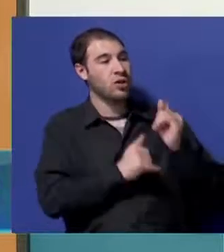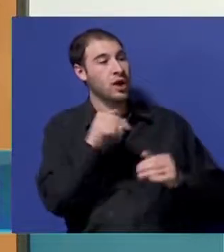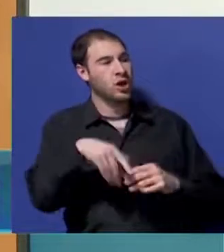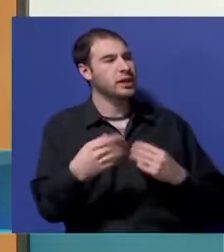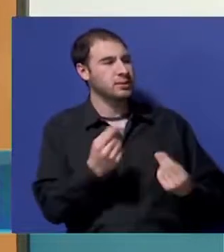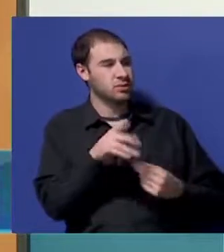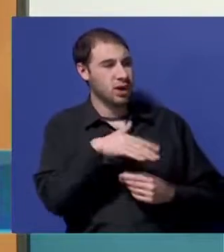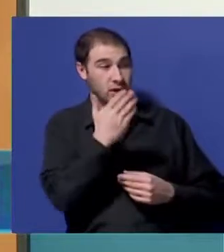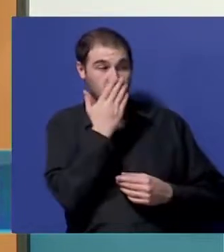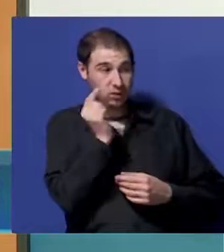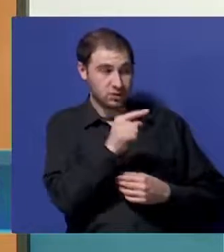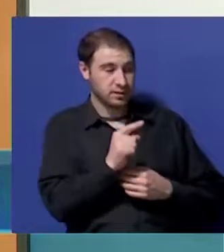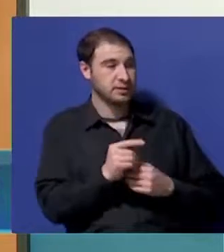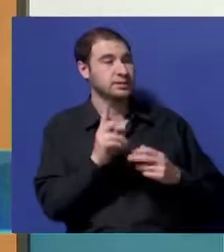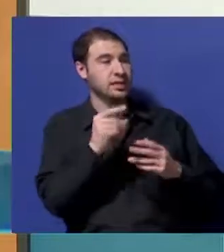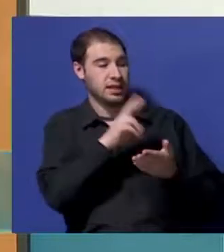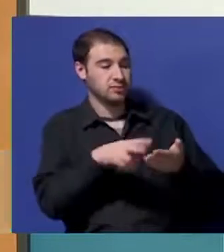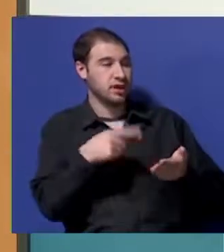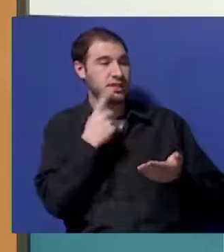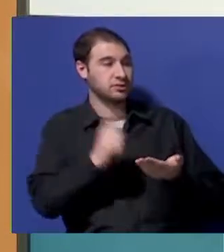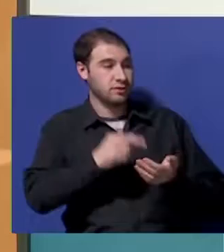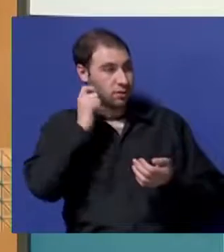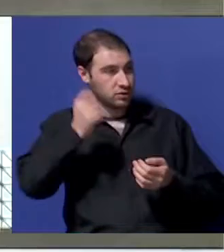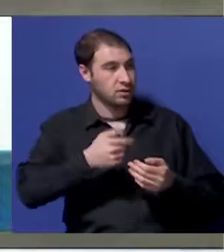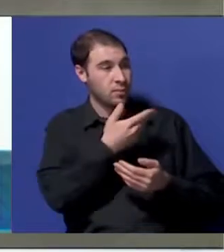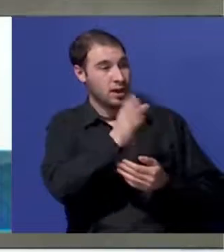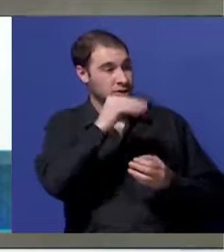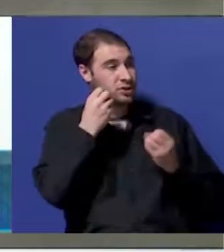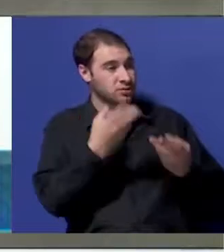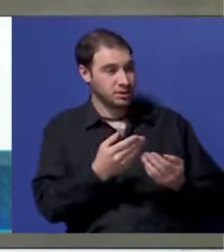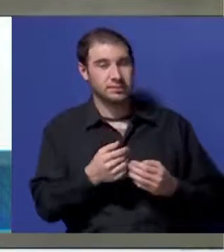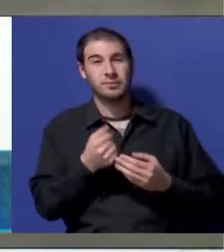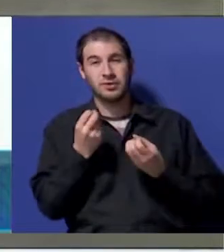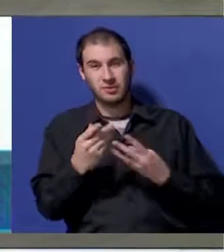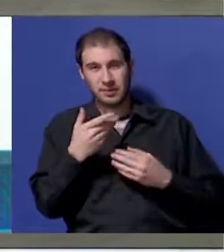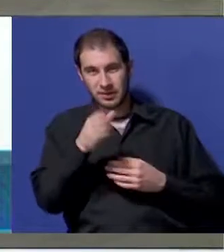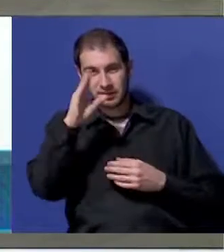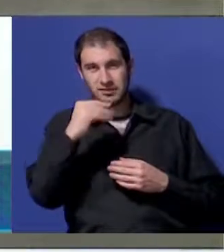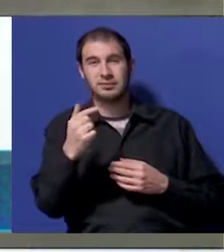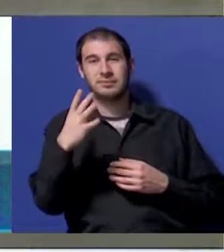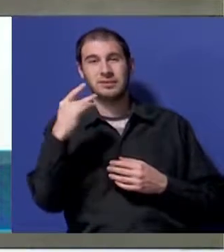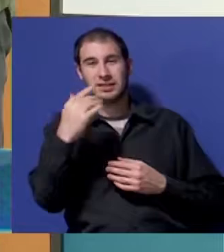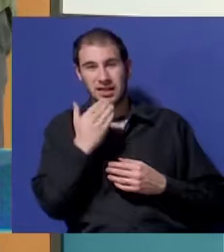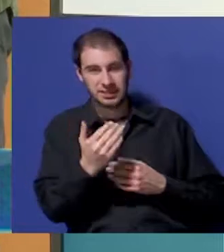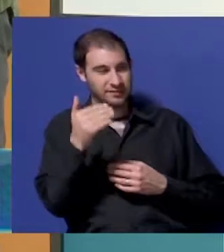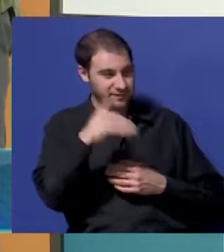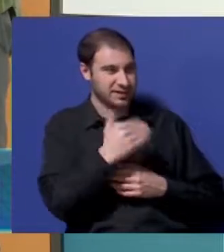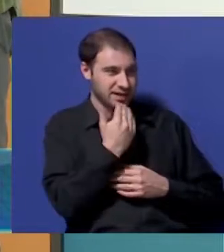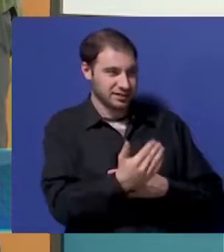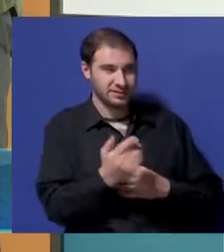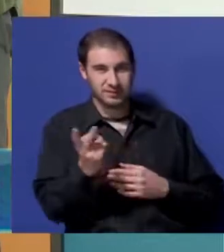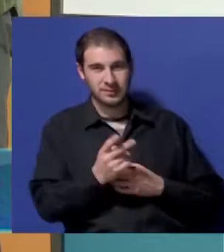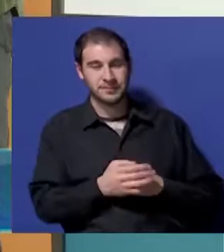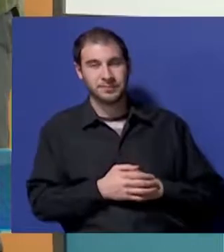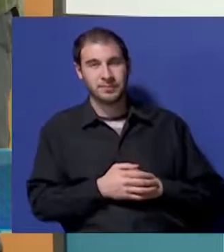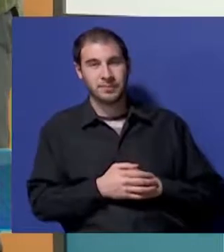ocurrió allí en la provincia de Córdoba con la lectura del fallo. Rodrigo, buenas noches, ¿cómo andás? ¿Qué tal? ¿Cómo están? Buenas noches, gracias por la invitación. Gracias por venir. No, a ustedes, por